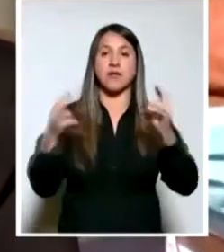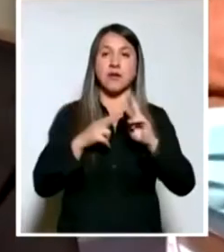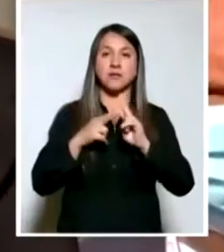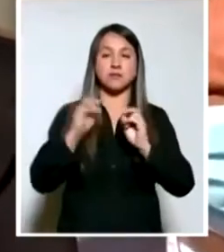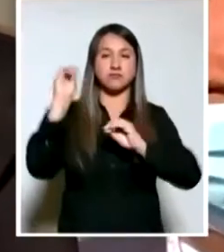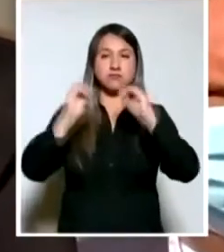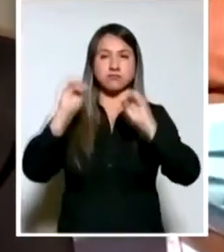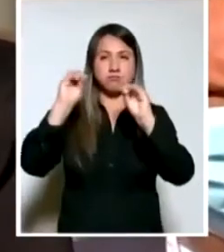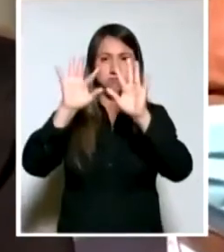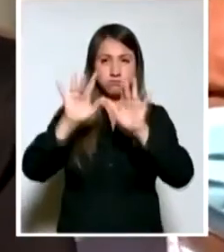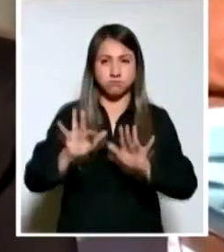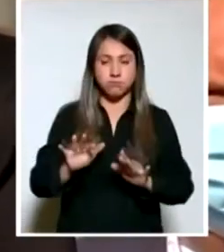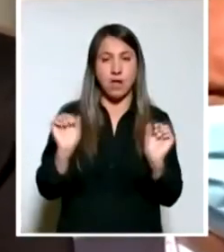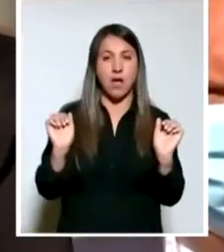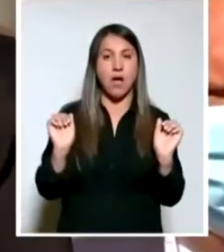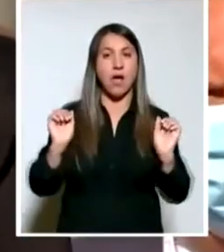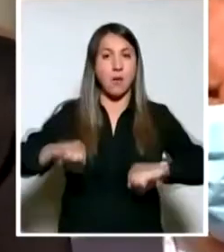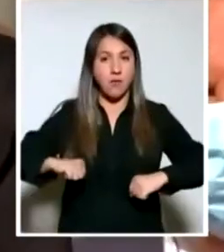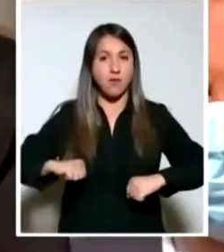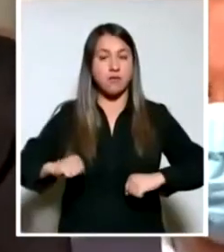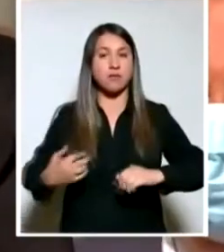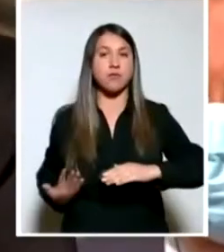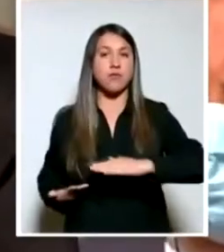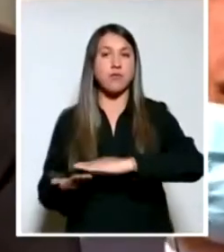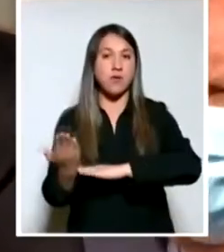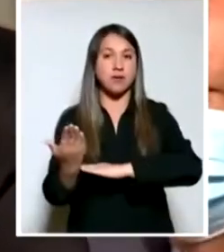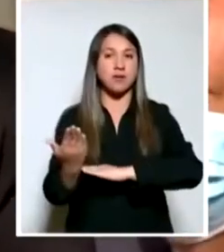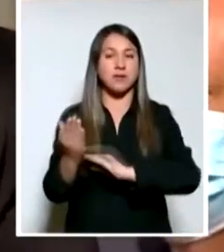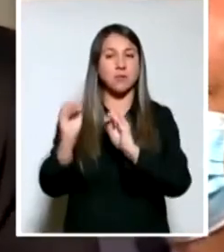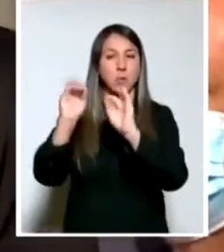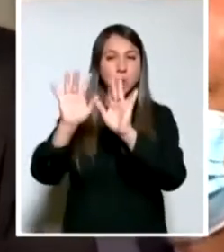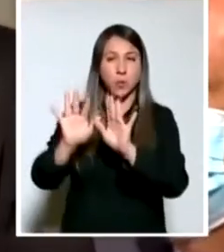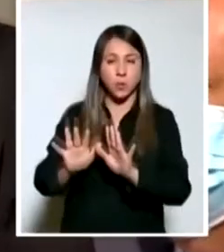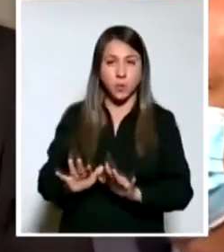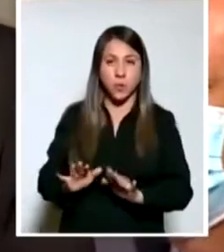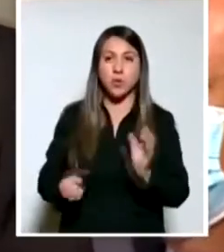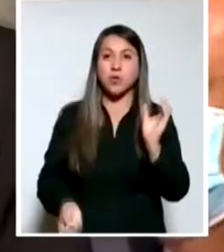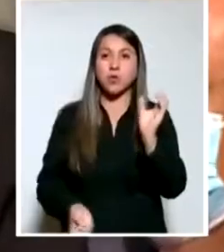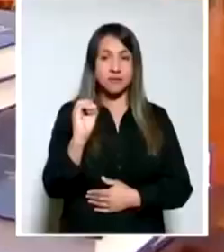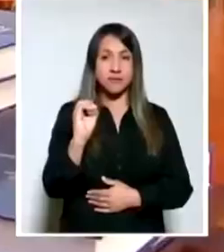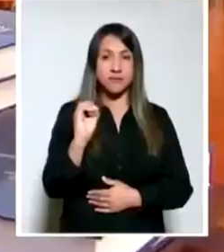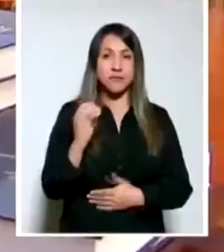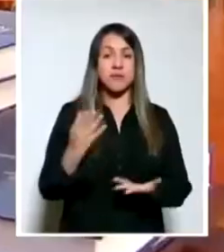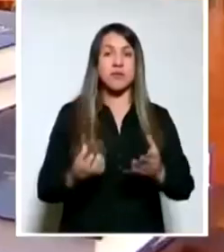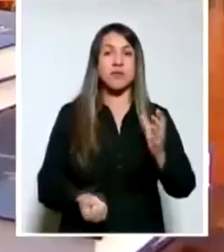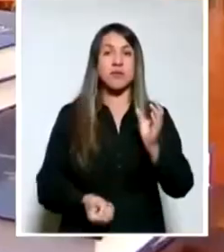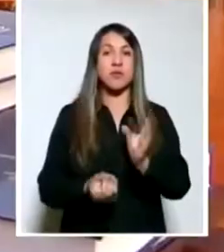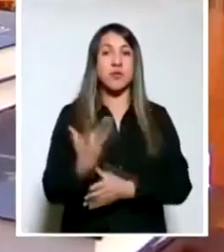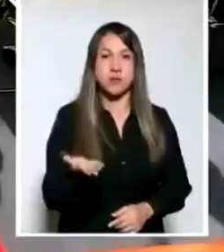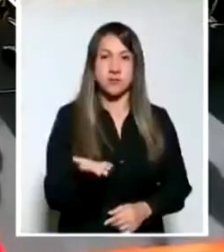y aprobar una propuesta de texto de una nueva Constitución para Chile.